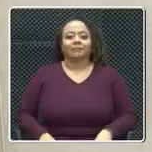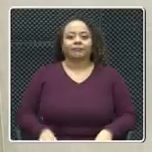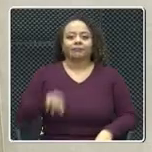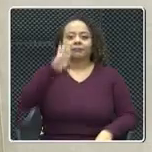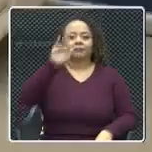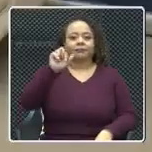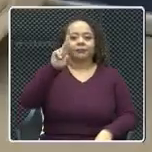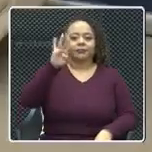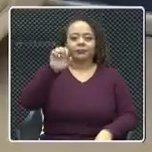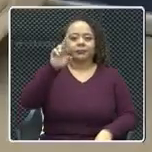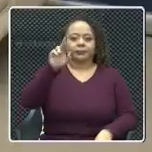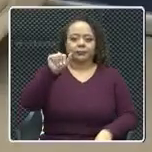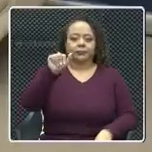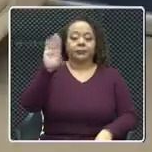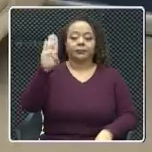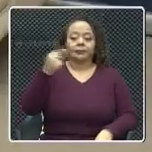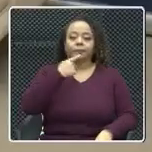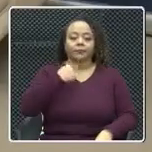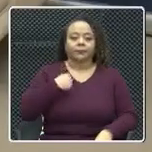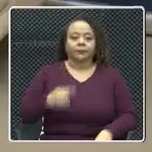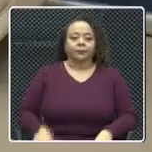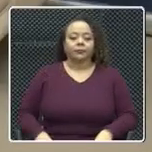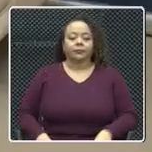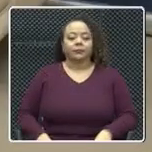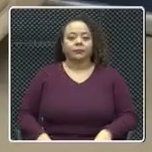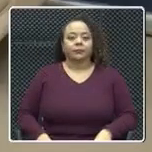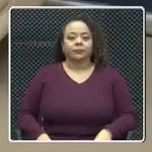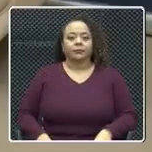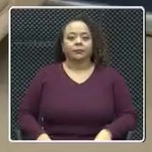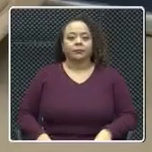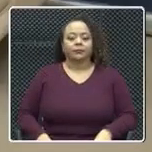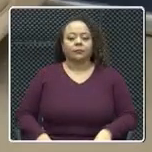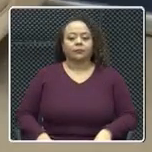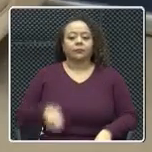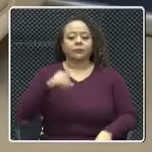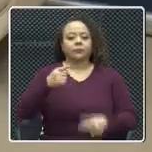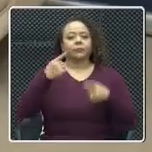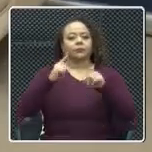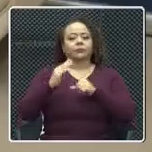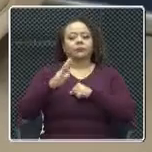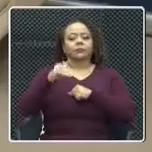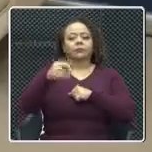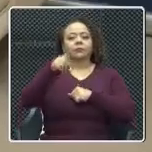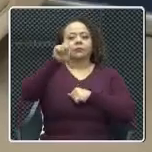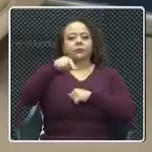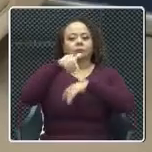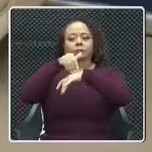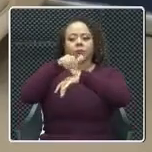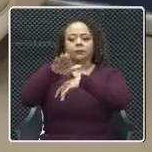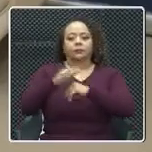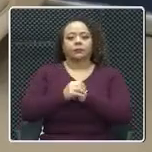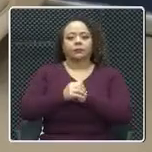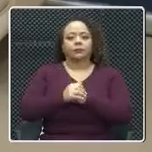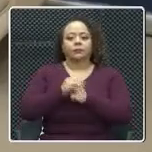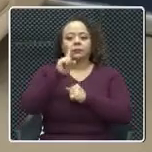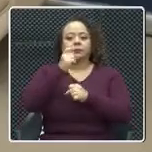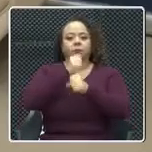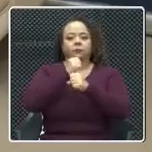Bárbara Baquedano nos dice, en este caso, ¿cuándo es que se debe de enviar